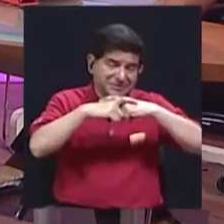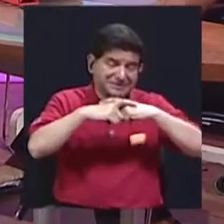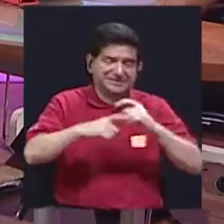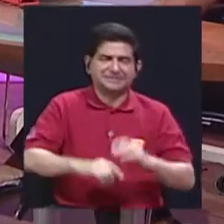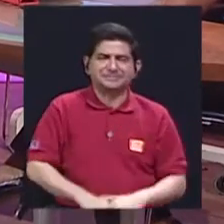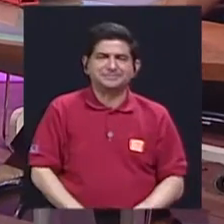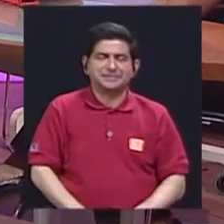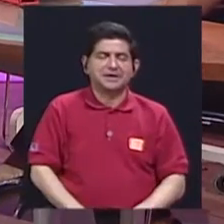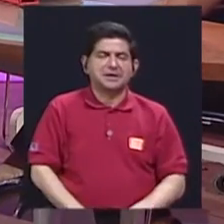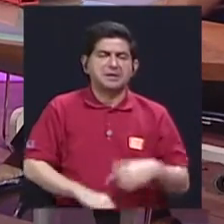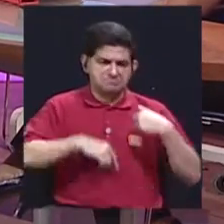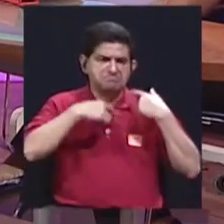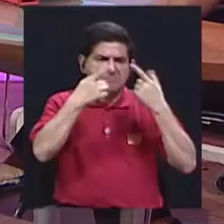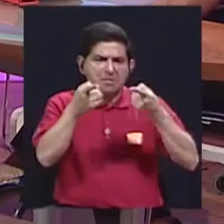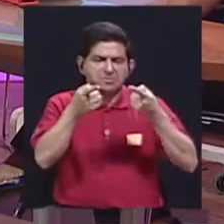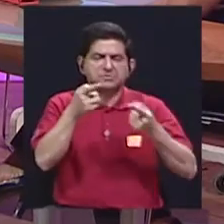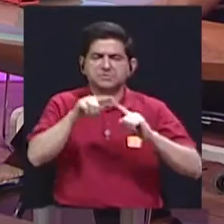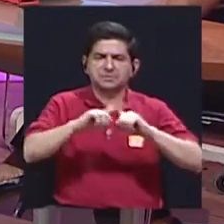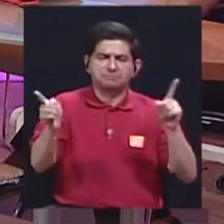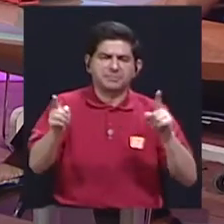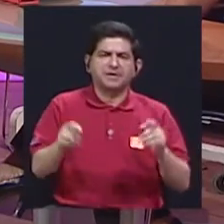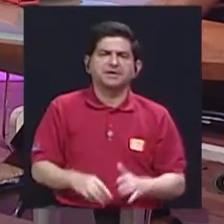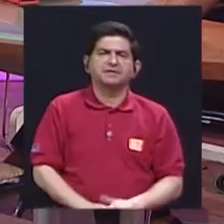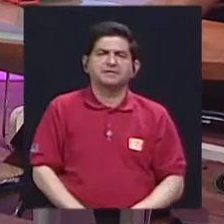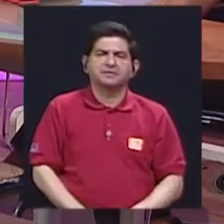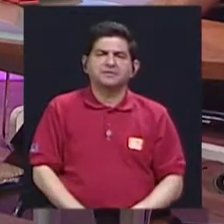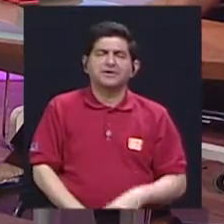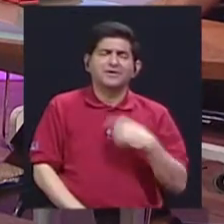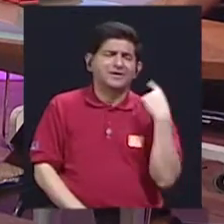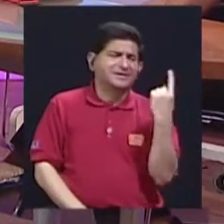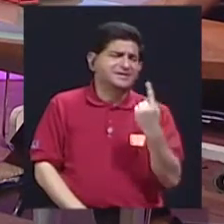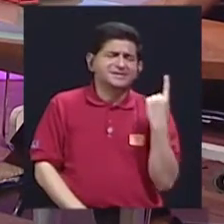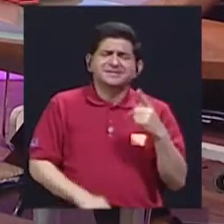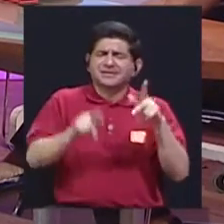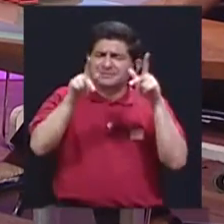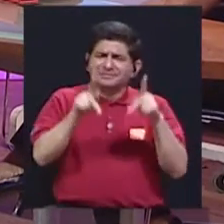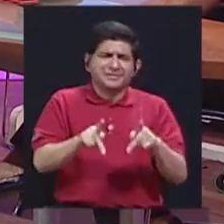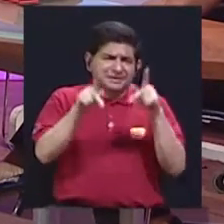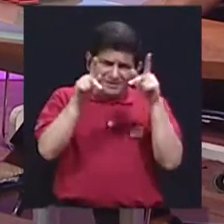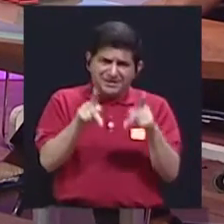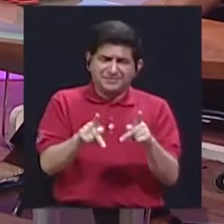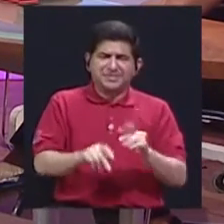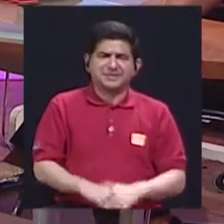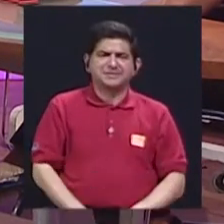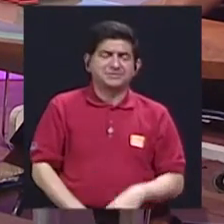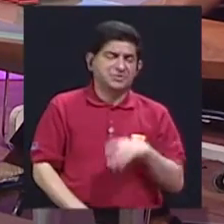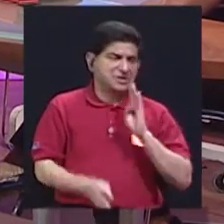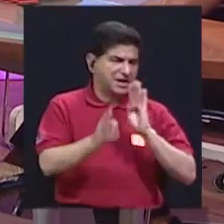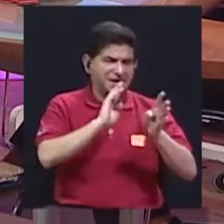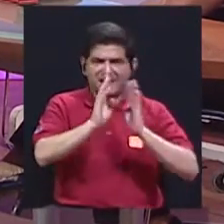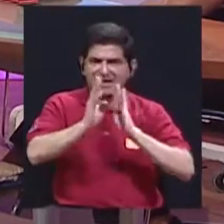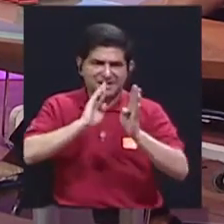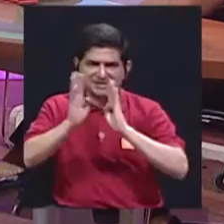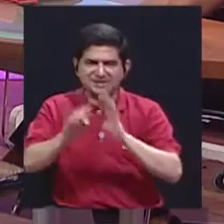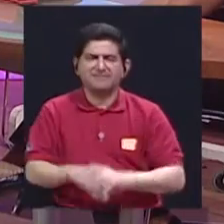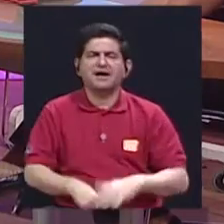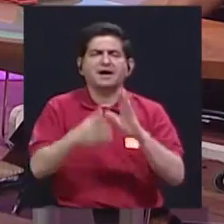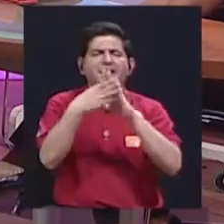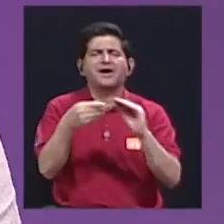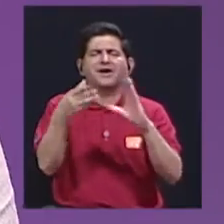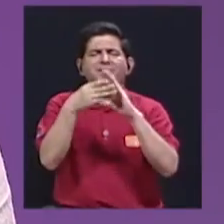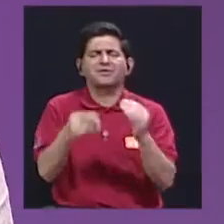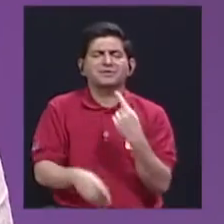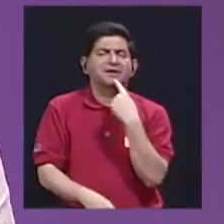llegamos allá pero lo importante es que siempre la paciente es boca a boca que le cuente